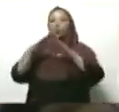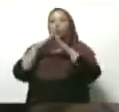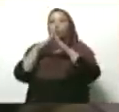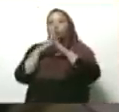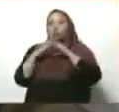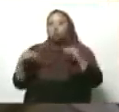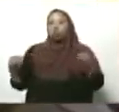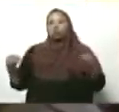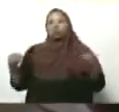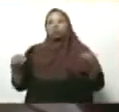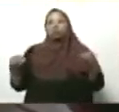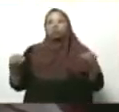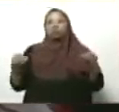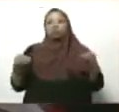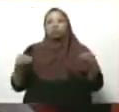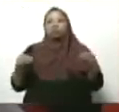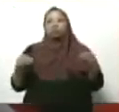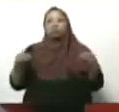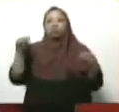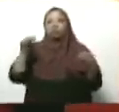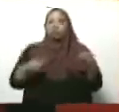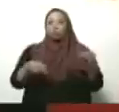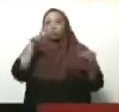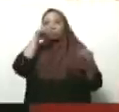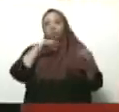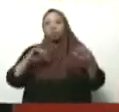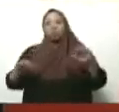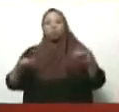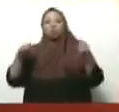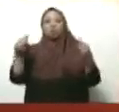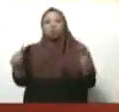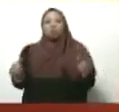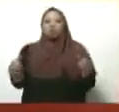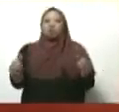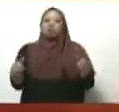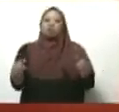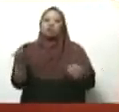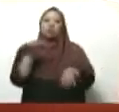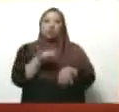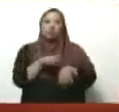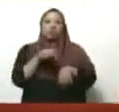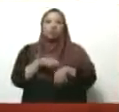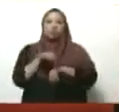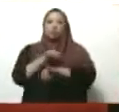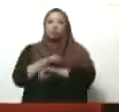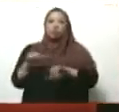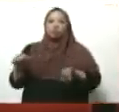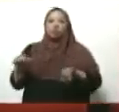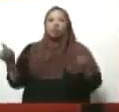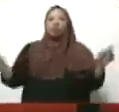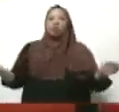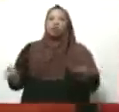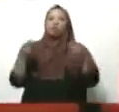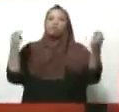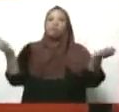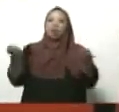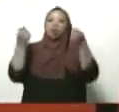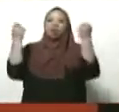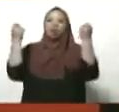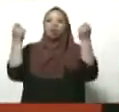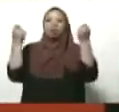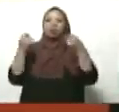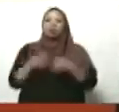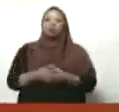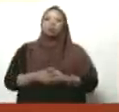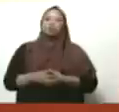fiscales a partir de ahora lanzados a tiempo completo en esta campaña que